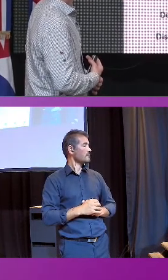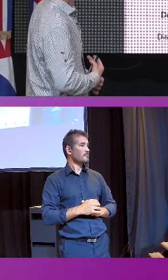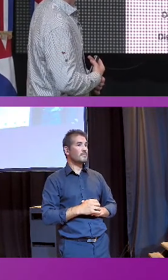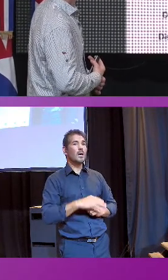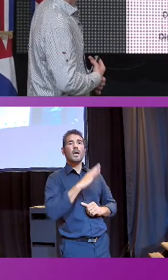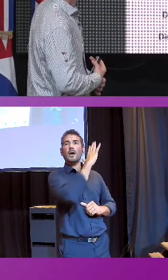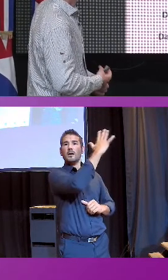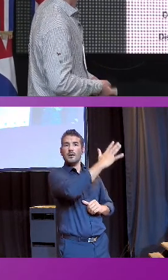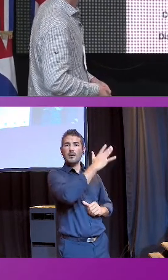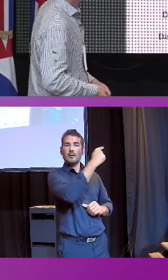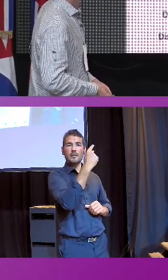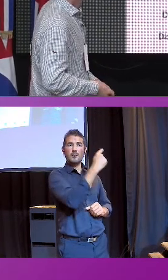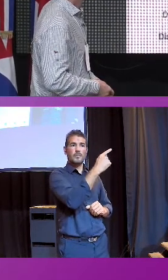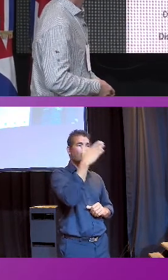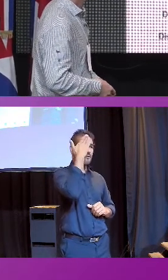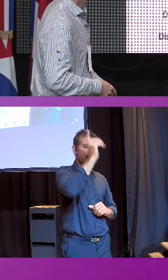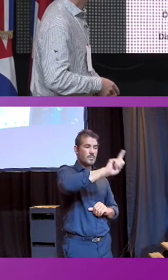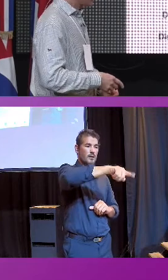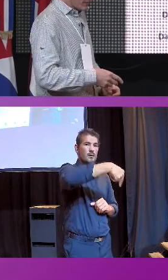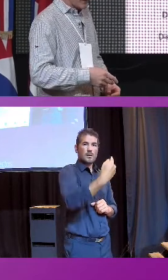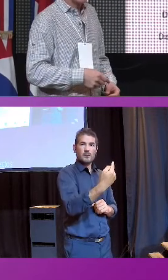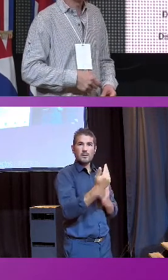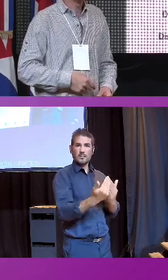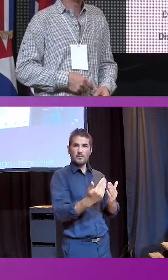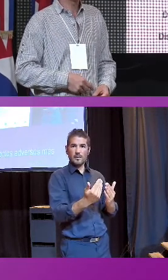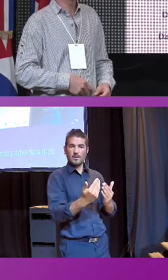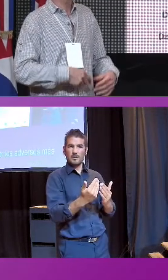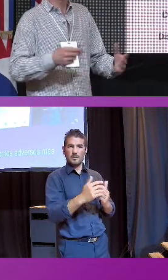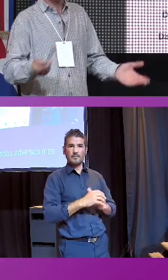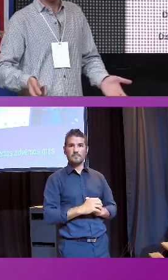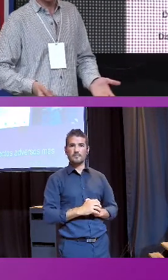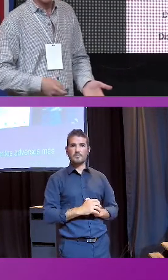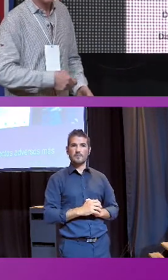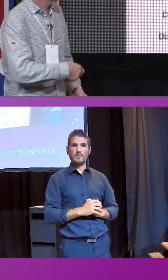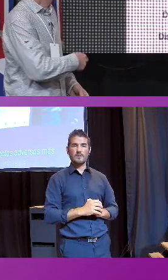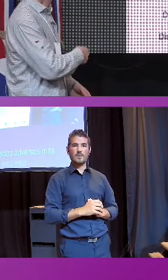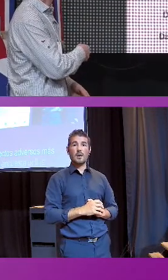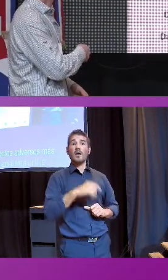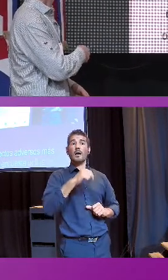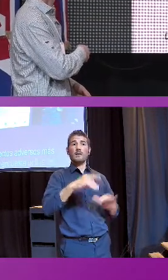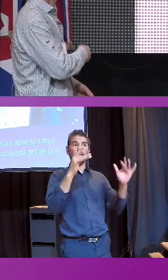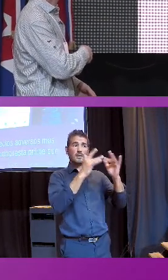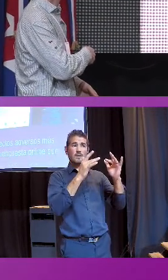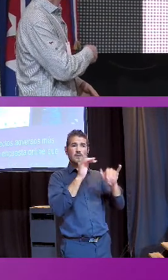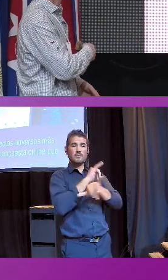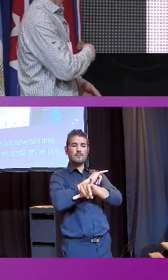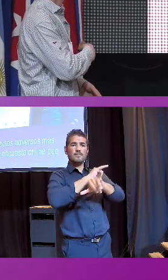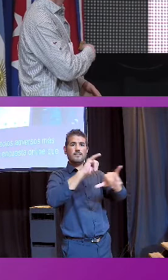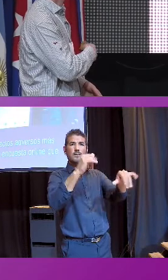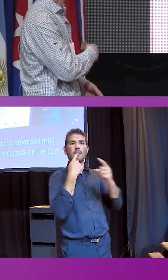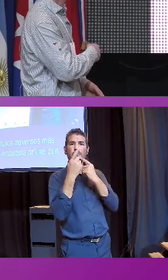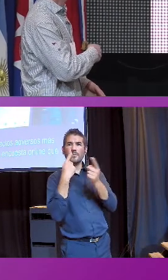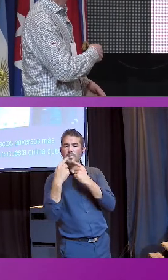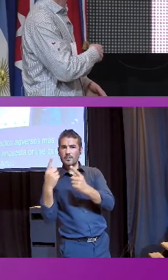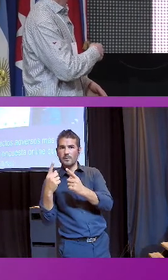efectos adversos, ¿no? ¿Es este? Sí. Los efectos adversos más frecuentemente descritos en esta encuesta online que hicimos, ¿sí? Fíjense, somnolencia